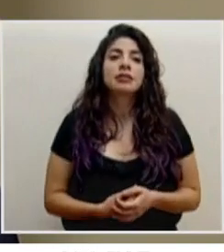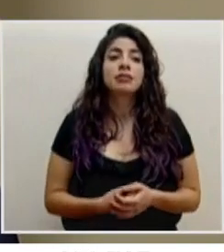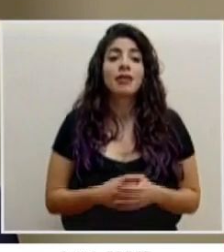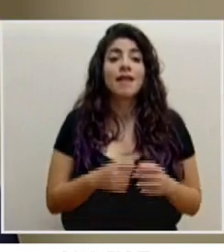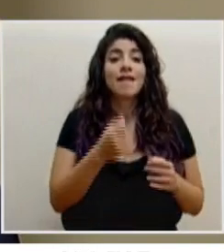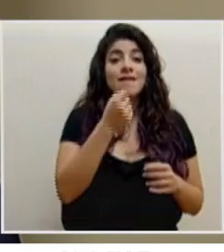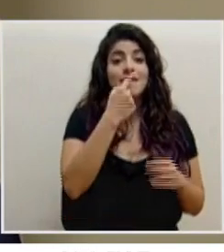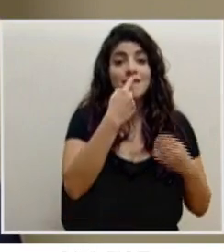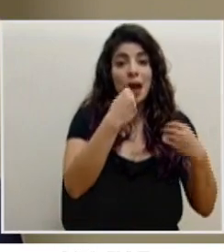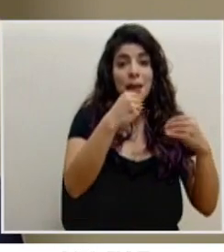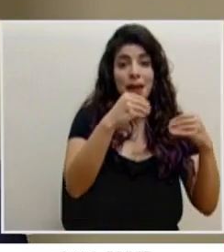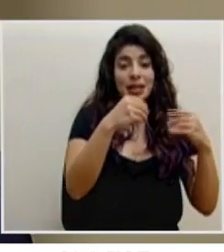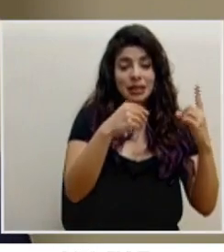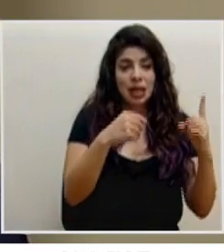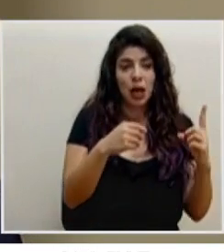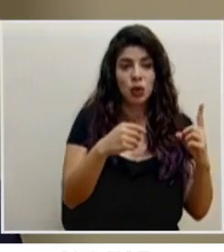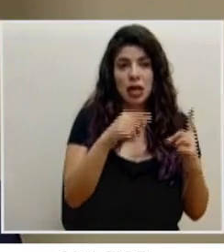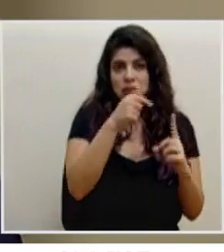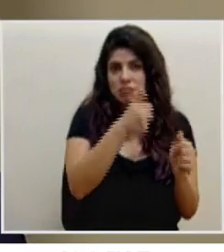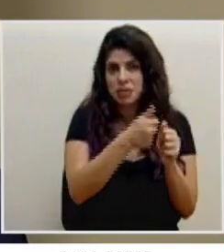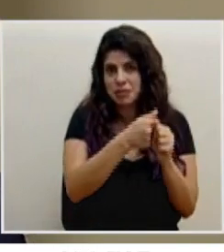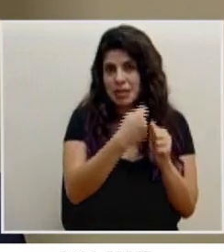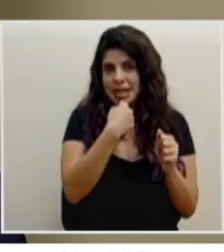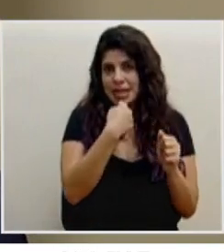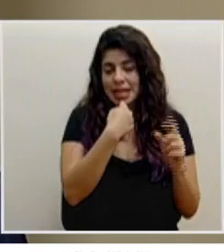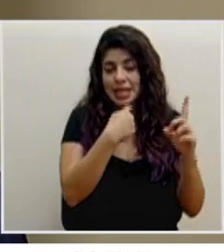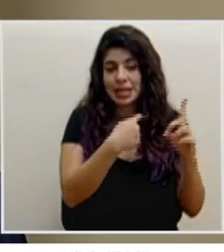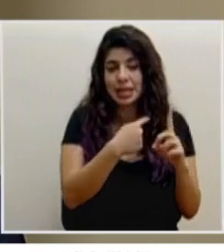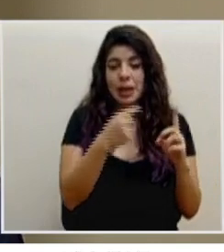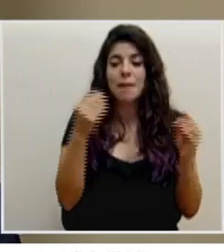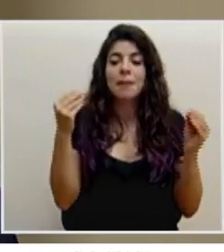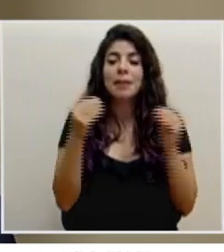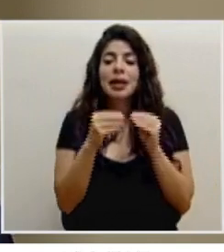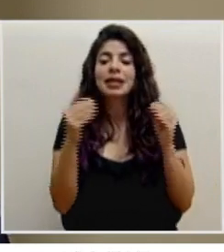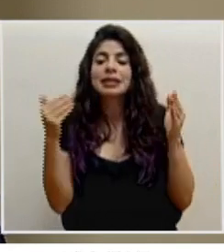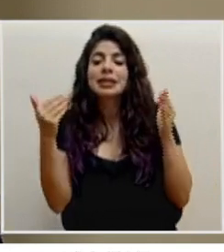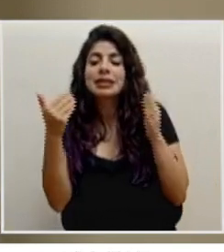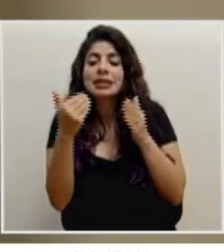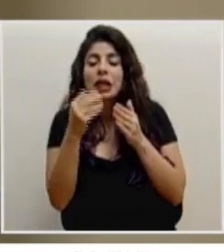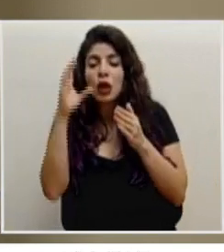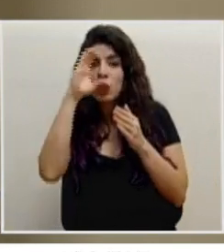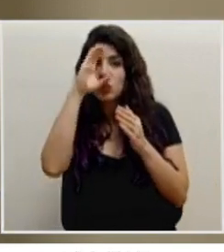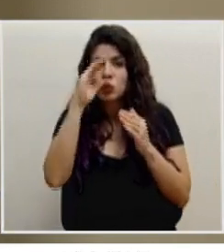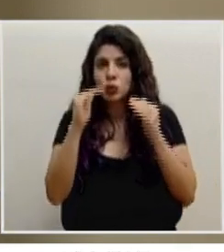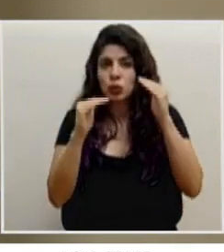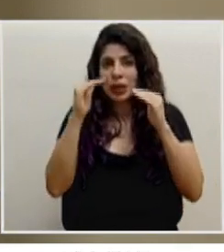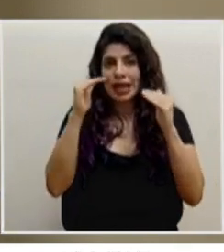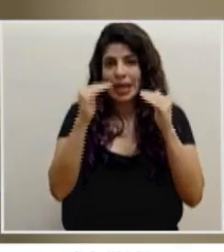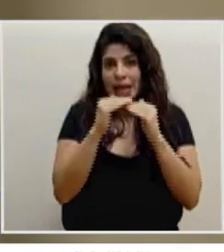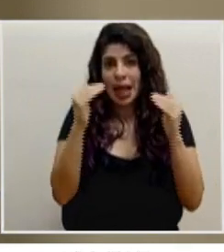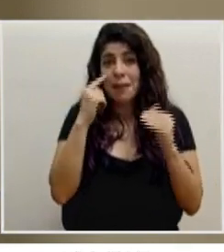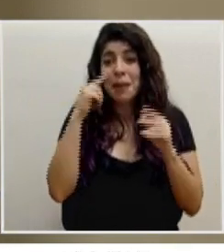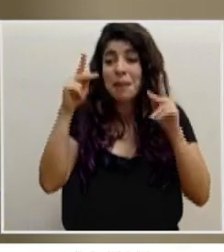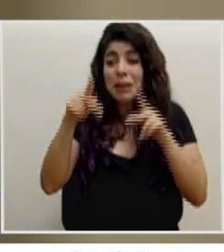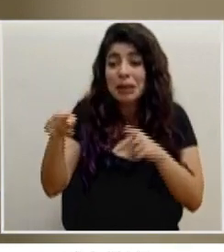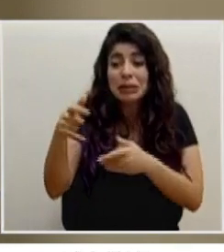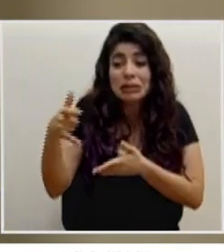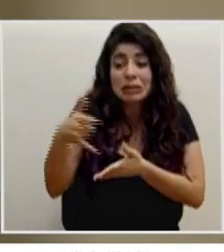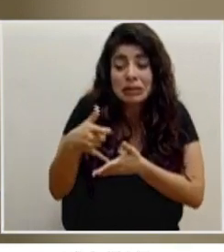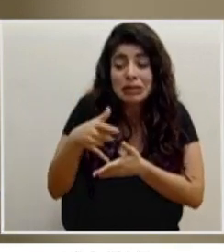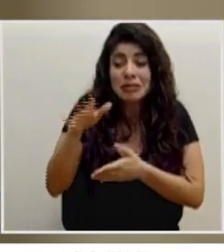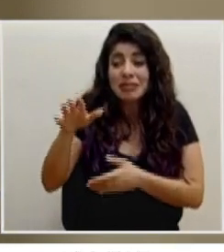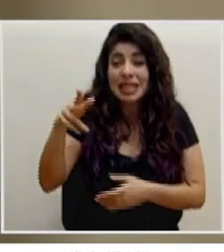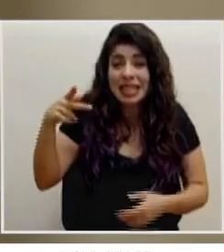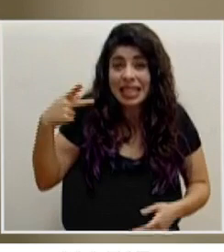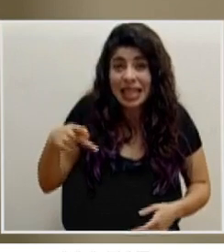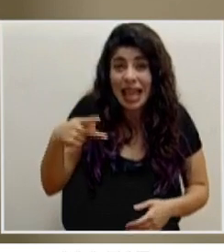las farmacéuticas, y ellos mismos lo han dicho, ¿verdad?, para garantizar un asunto de equidad, de que la gente más vulnerable, con factores de riesgo,